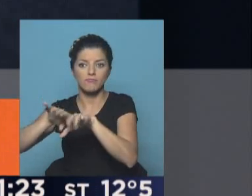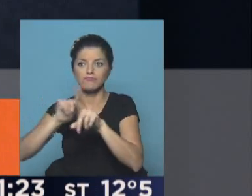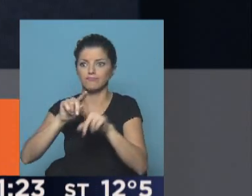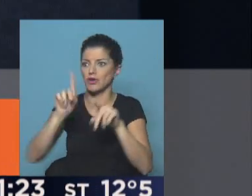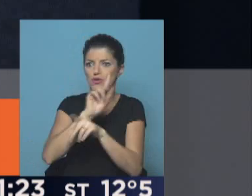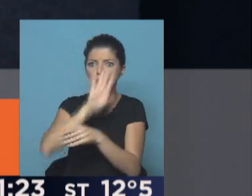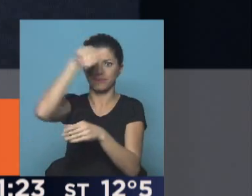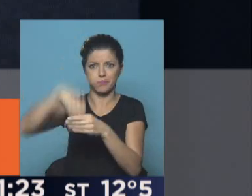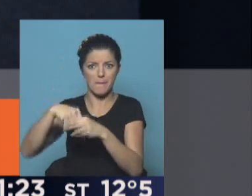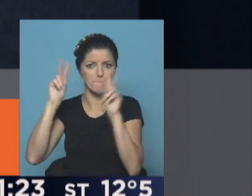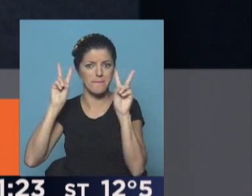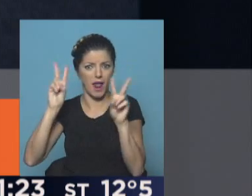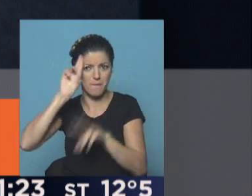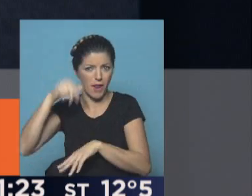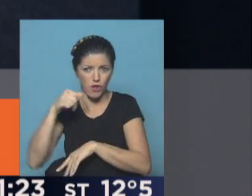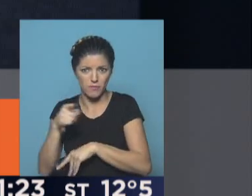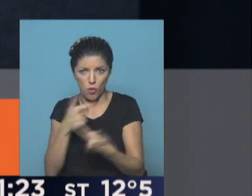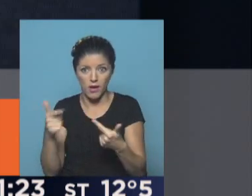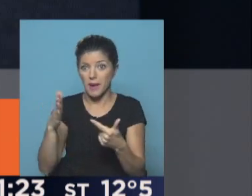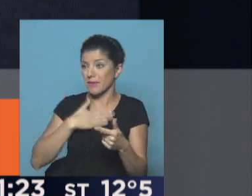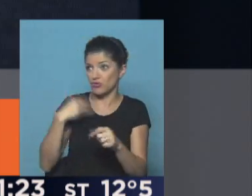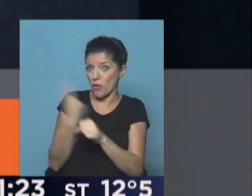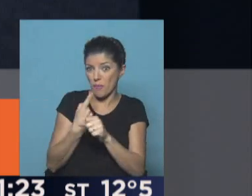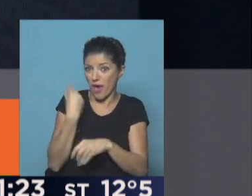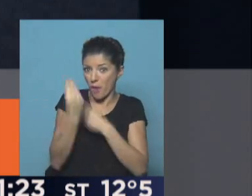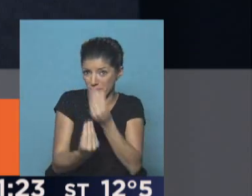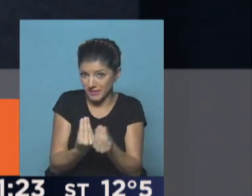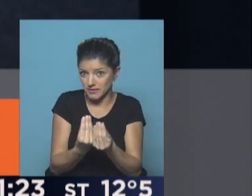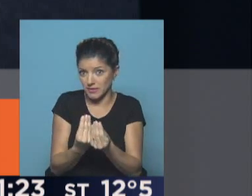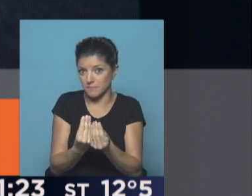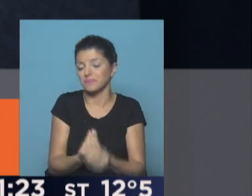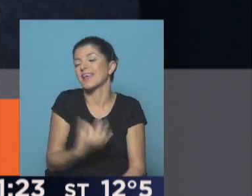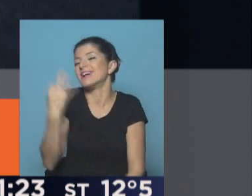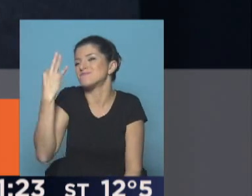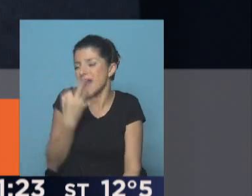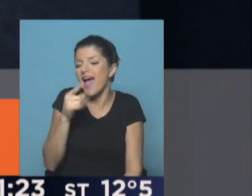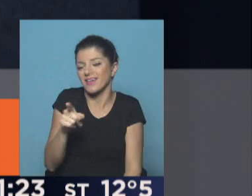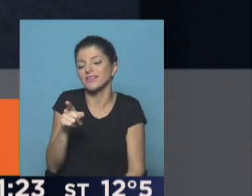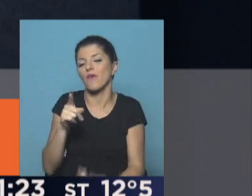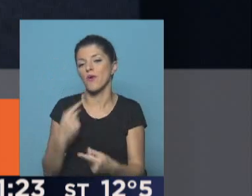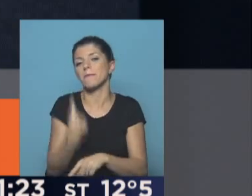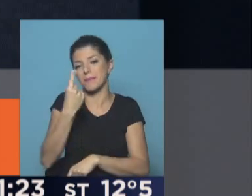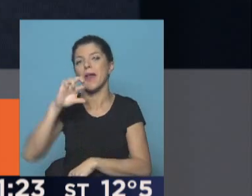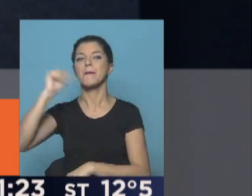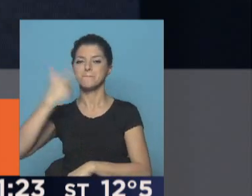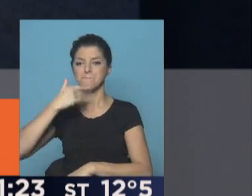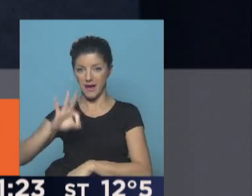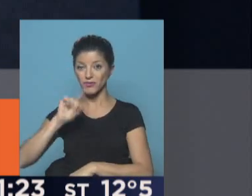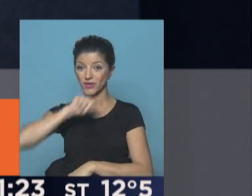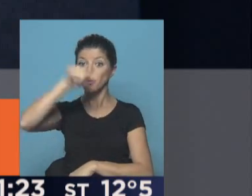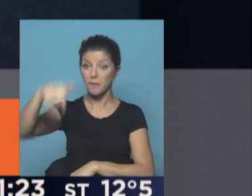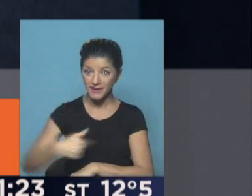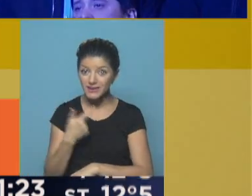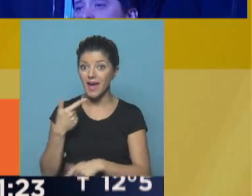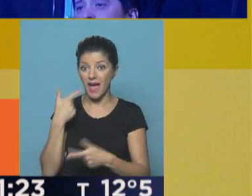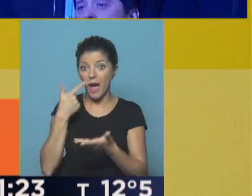adentro de ese frente para no dejarme competir que será la verdadera pasó eso le iba a dar volumen y va a dar